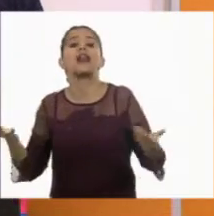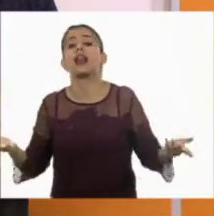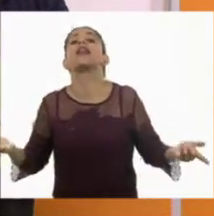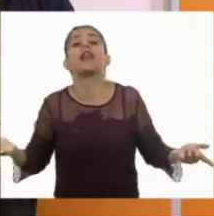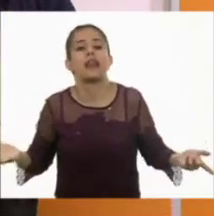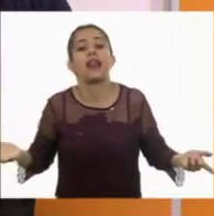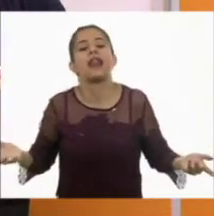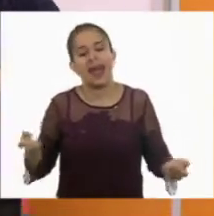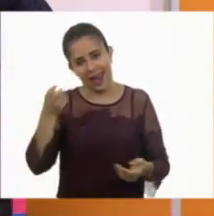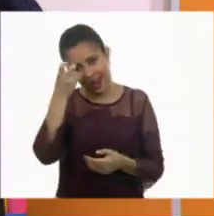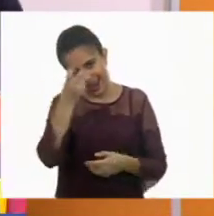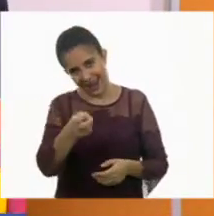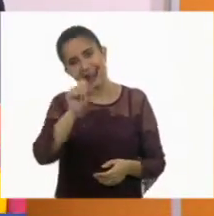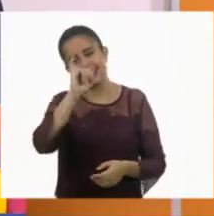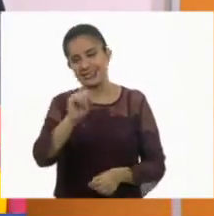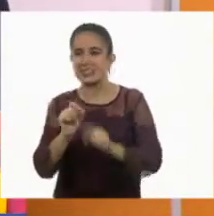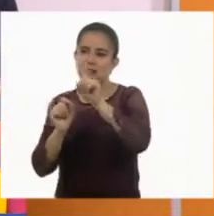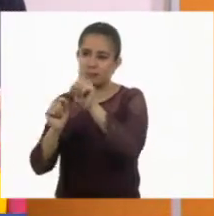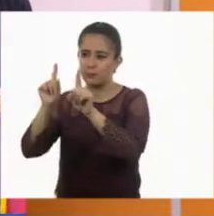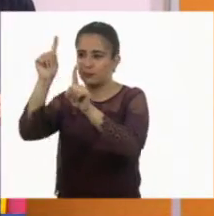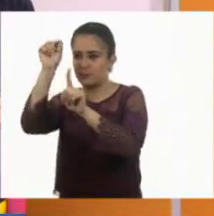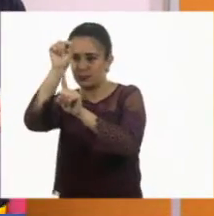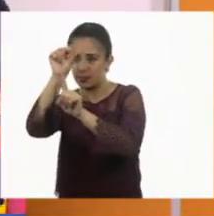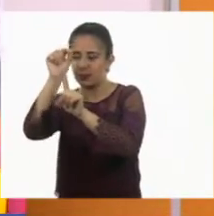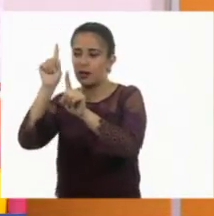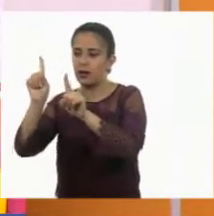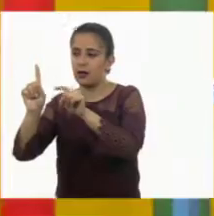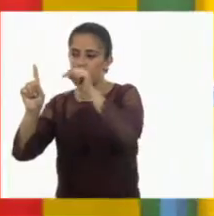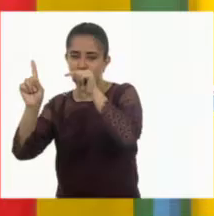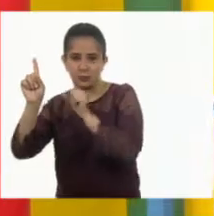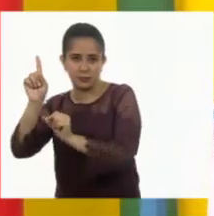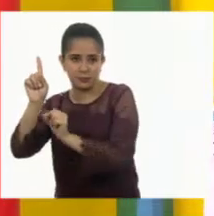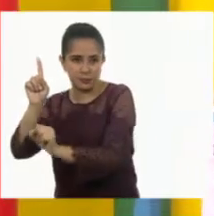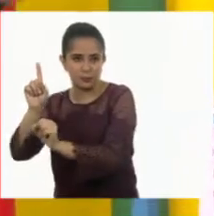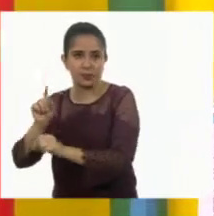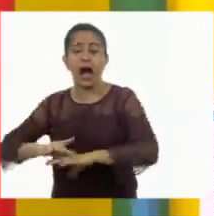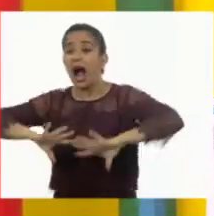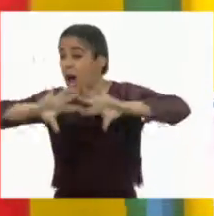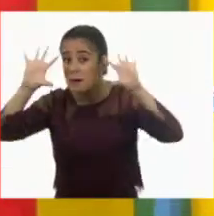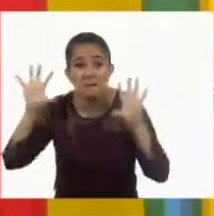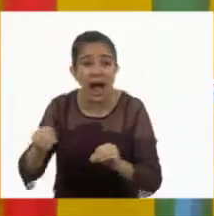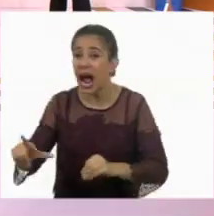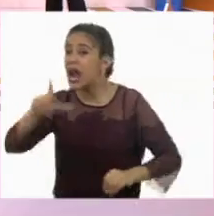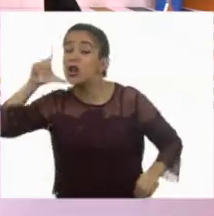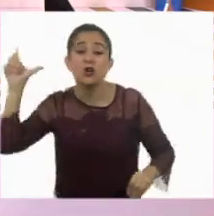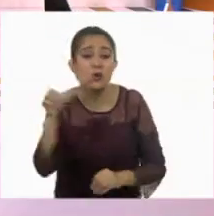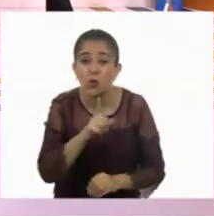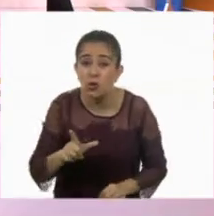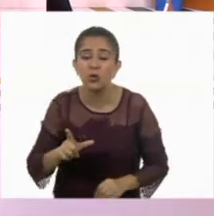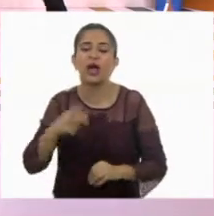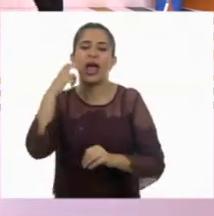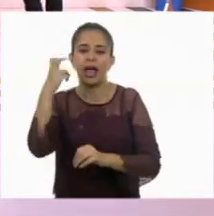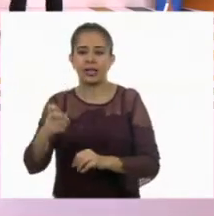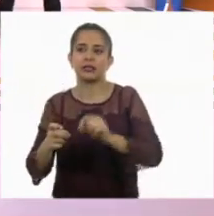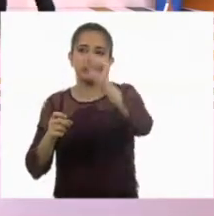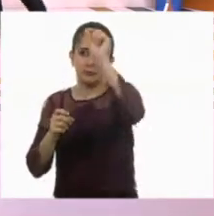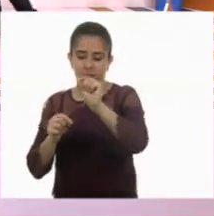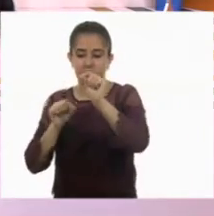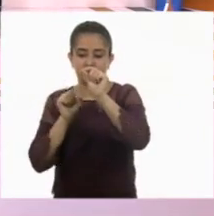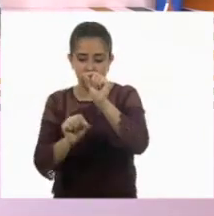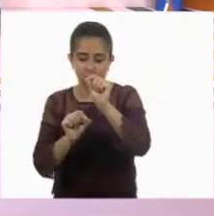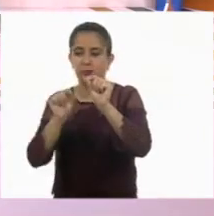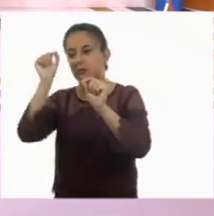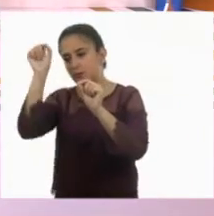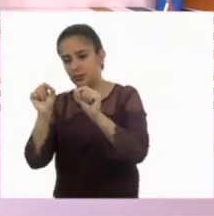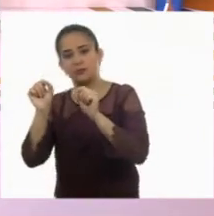¿verdad? Obviamente suena más a admiración. A ver, ¿lo puedes decir otra vez? Apaga la luz. Esa es admiración totalmente. A ver